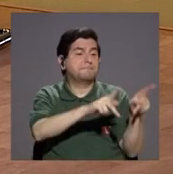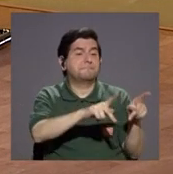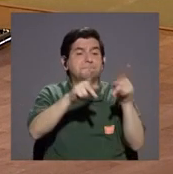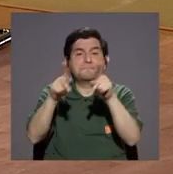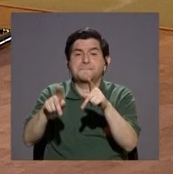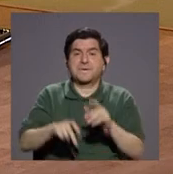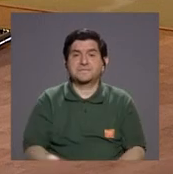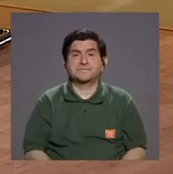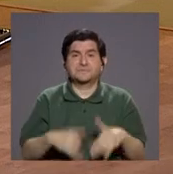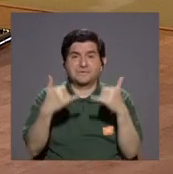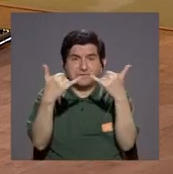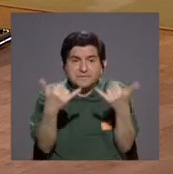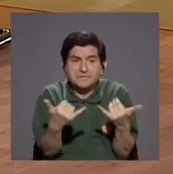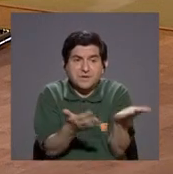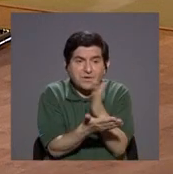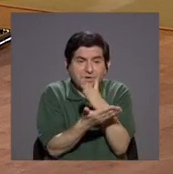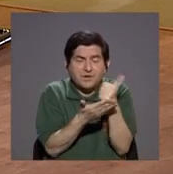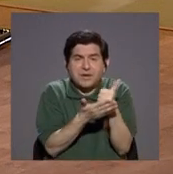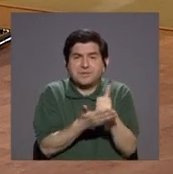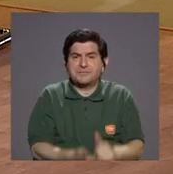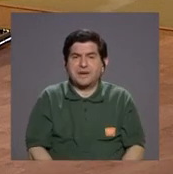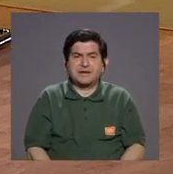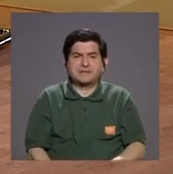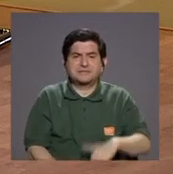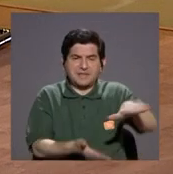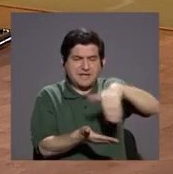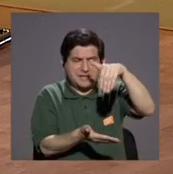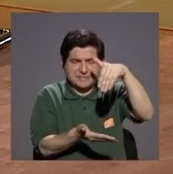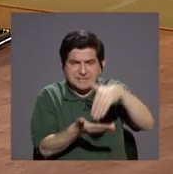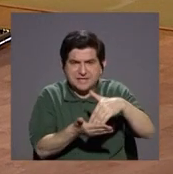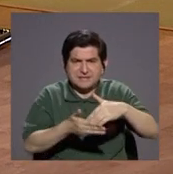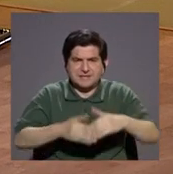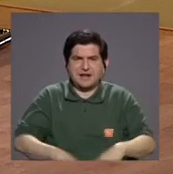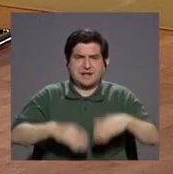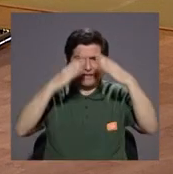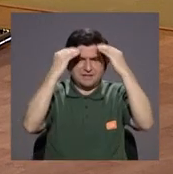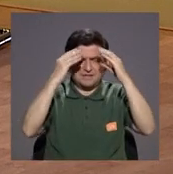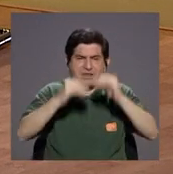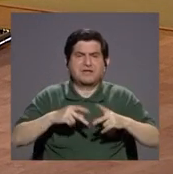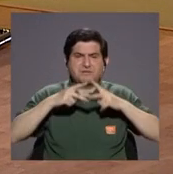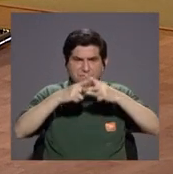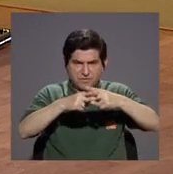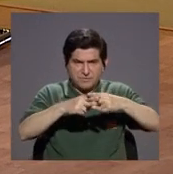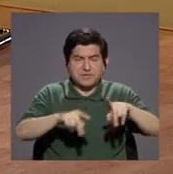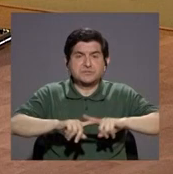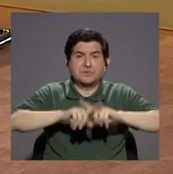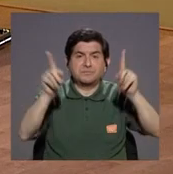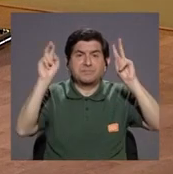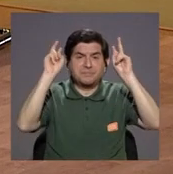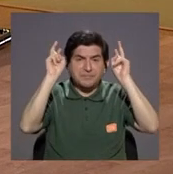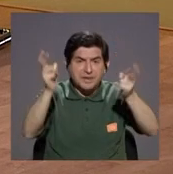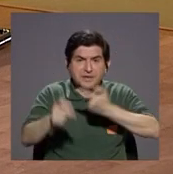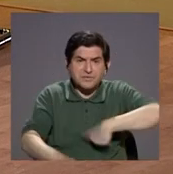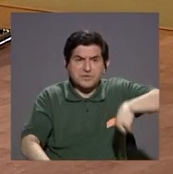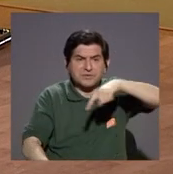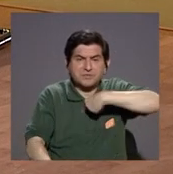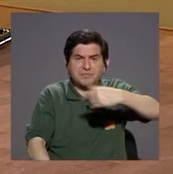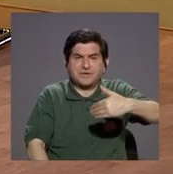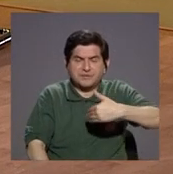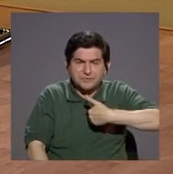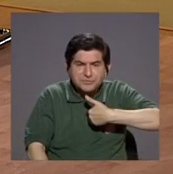que hoy en día son parte de las de información crediticia pero ha sido un tema donde nosotros hemos tenido